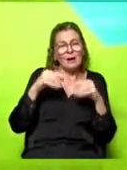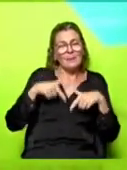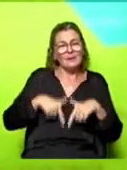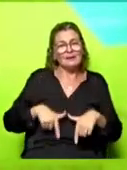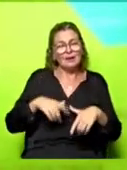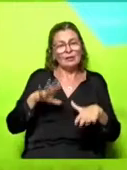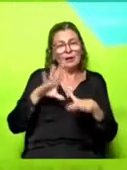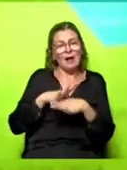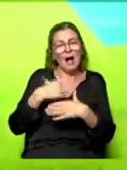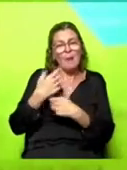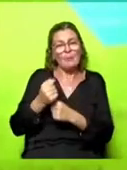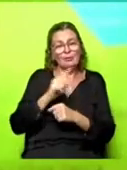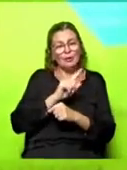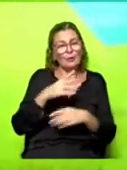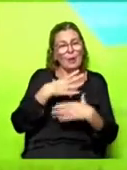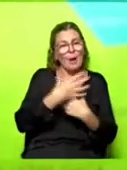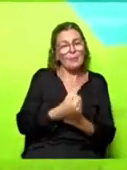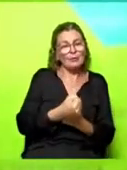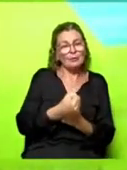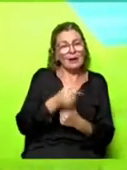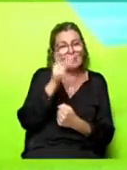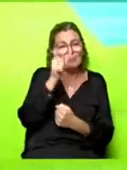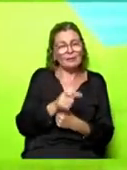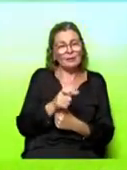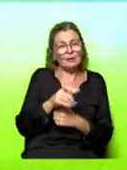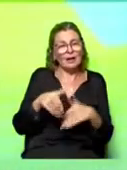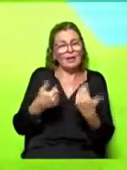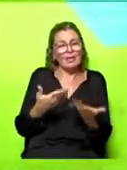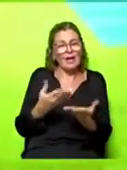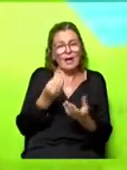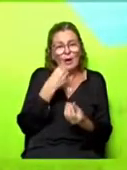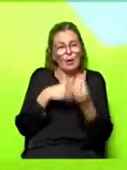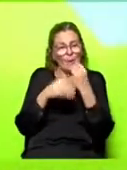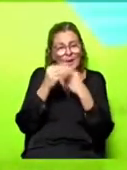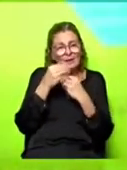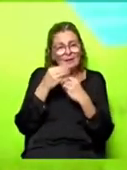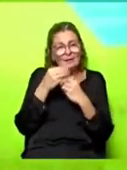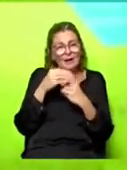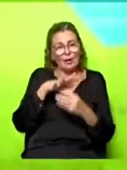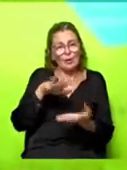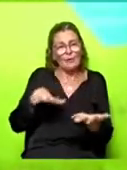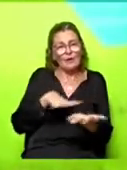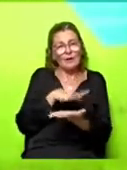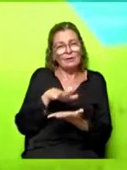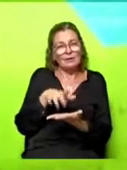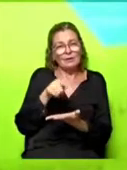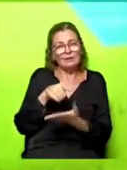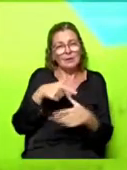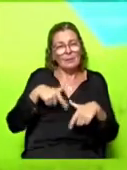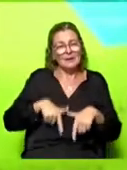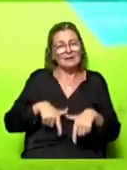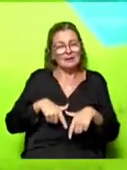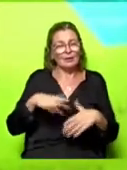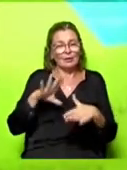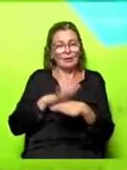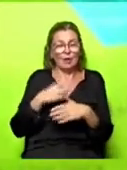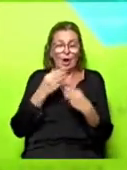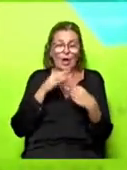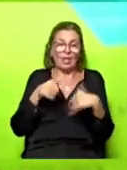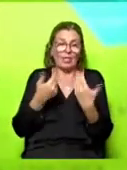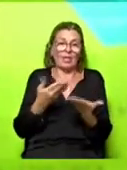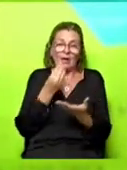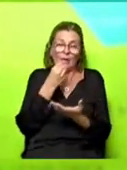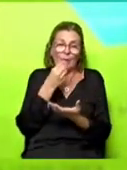Social apoya o no apoya a los vecinos que están dándole de comer a los gurises del barrio, cuando se tendría que ser el Ministerio de Desarrollo Social el que les da de comer. O